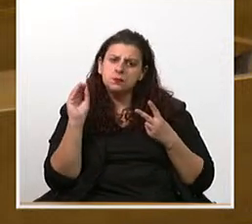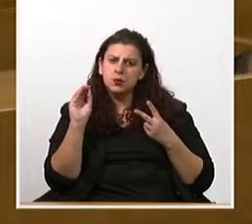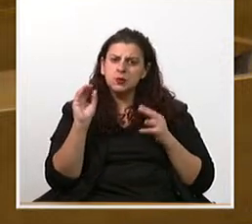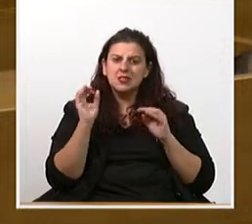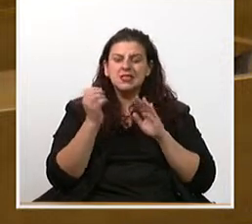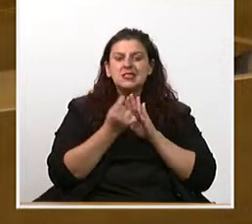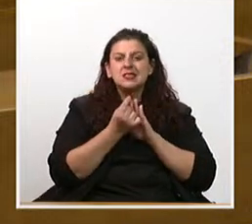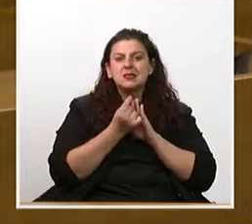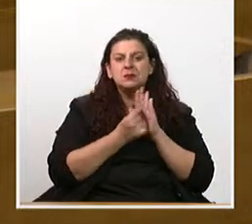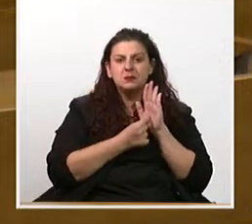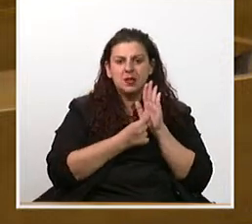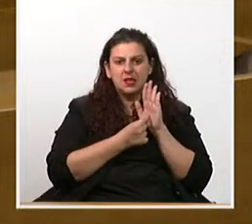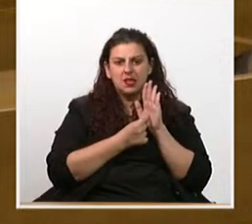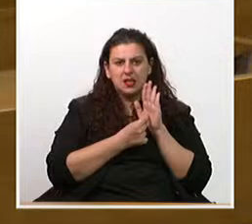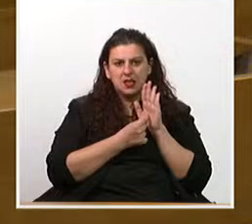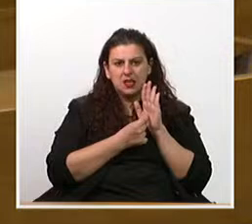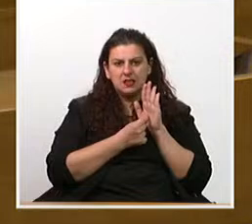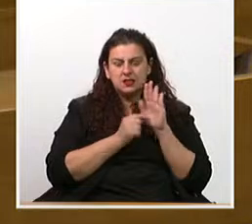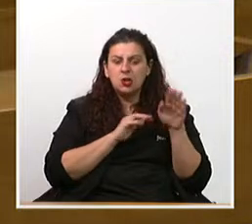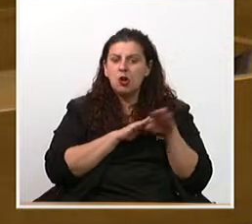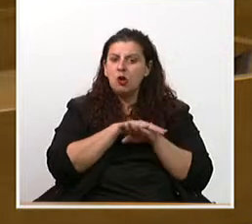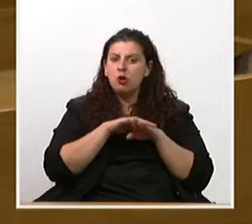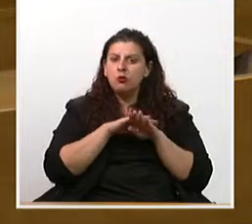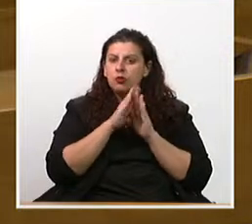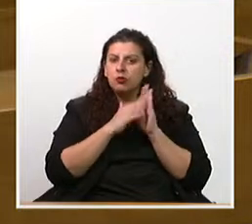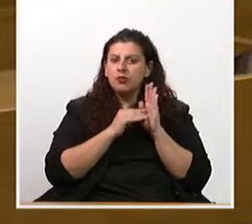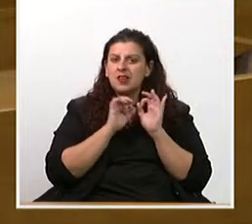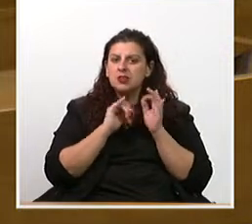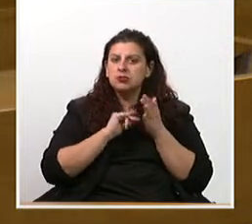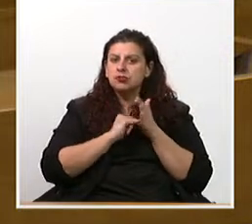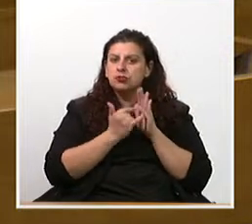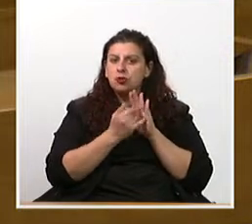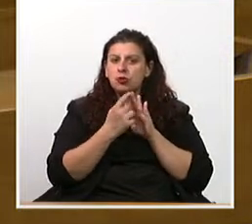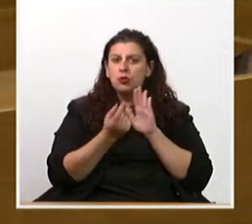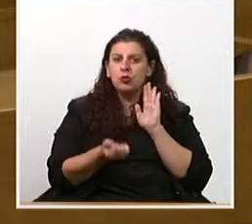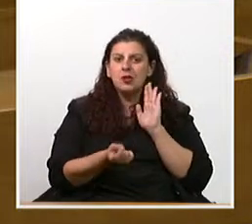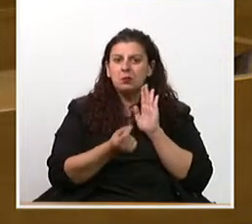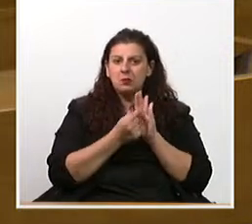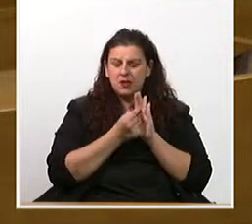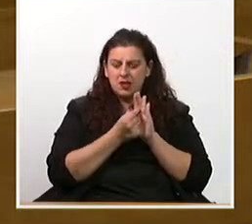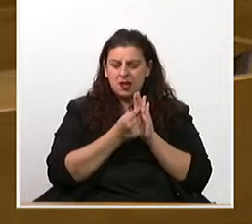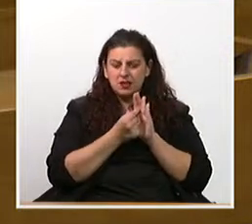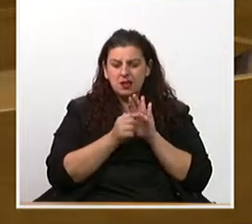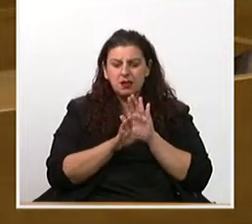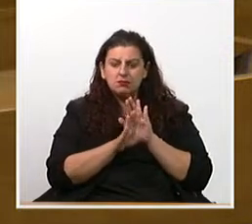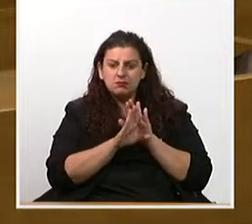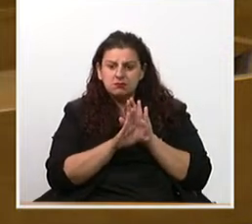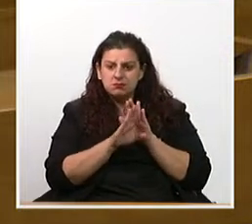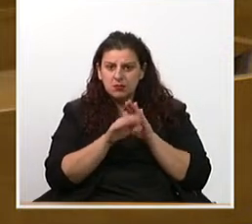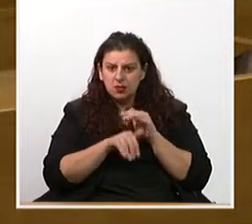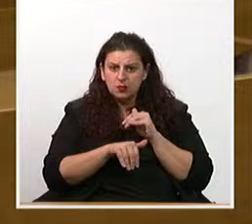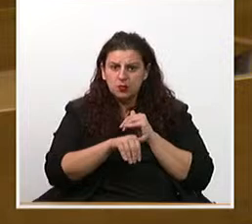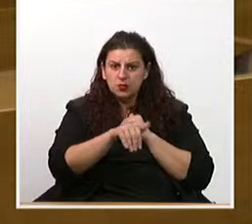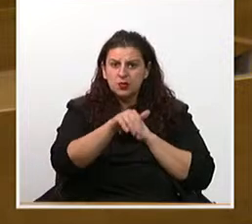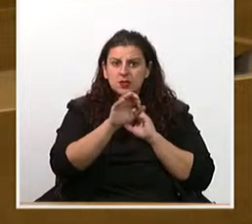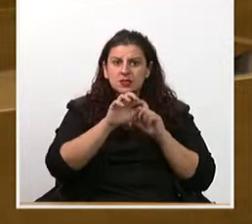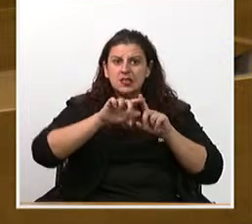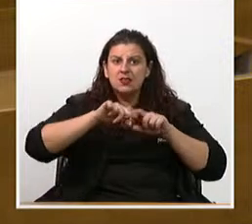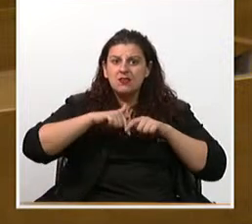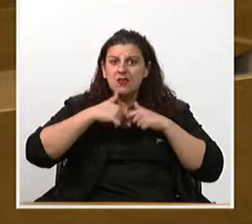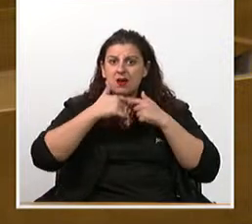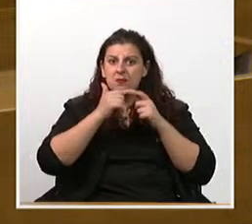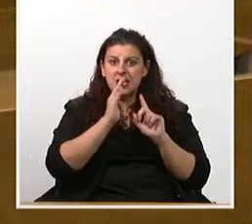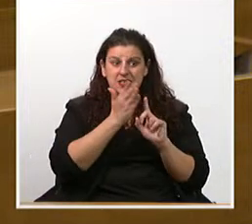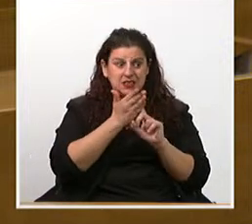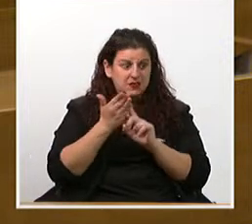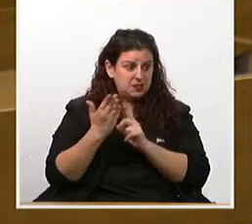que están abordando desde el consell para dar soluciones inmediatas y continuadas a futuro a todas las familias afectadas que